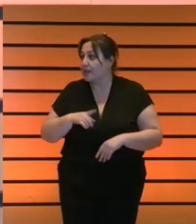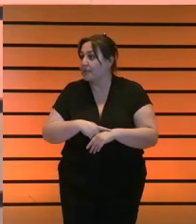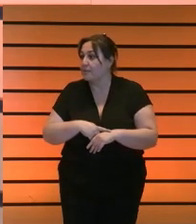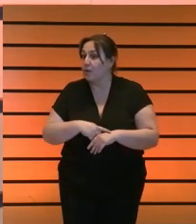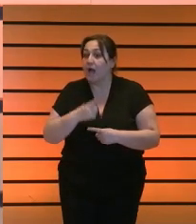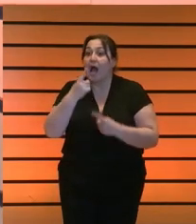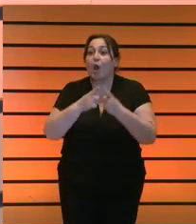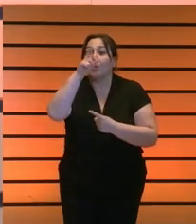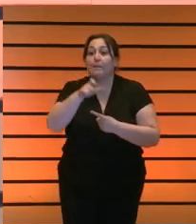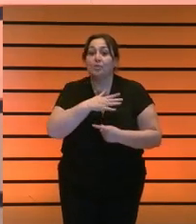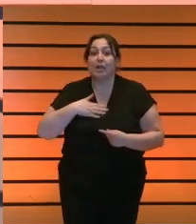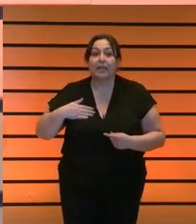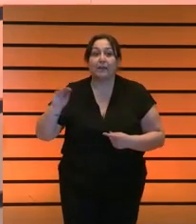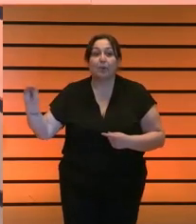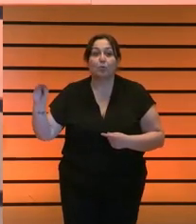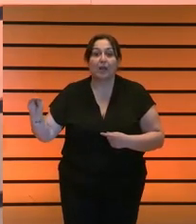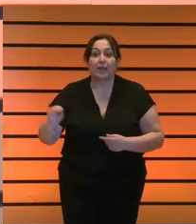alguien que